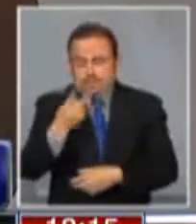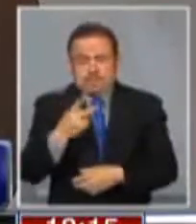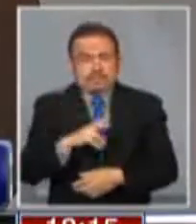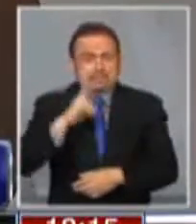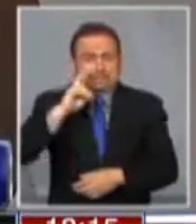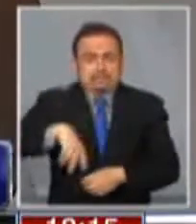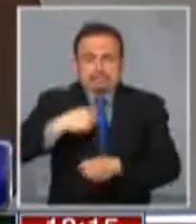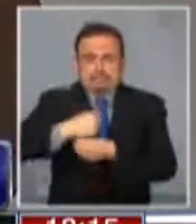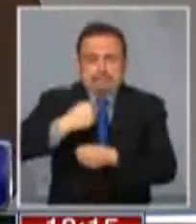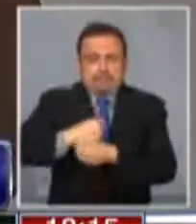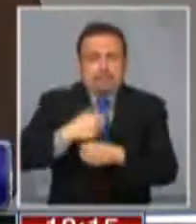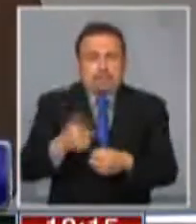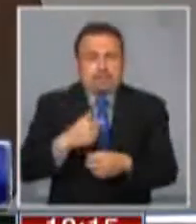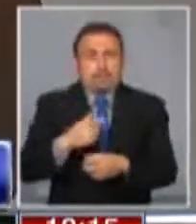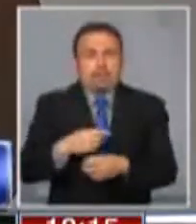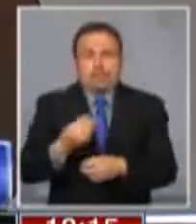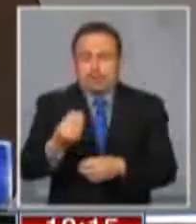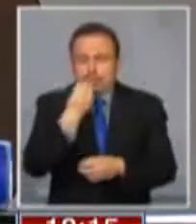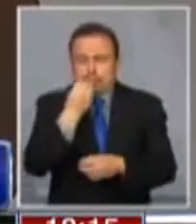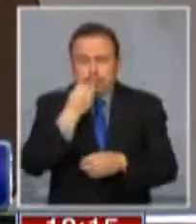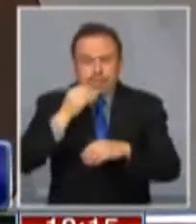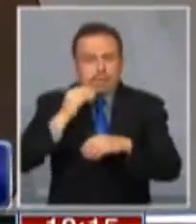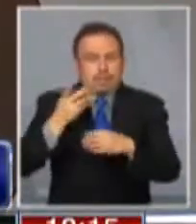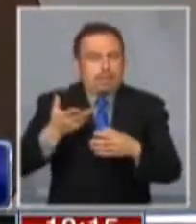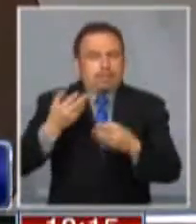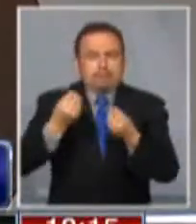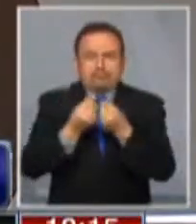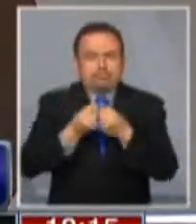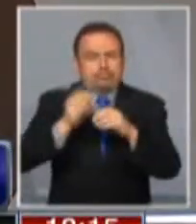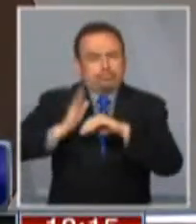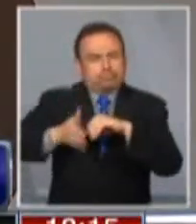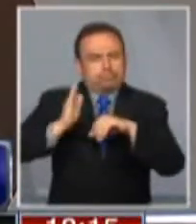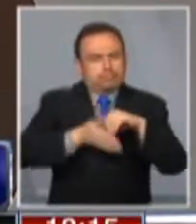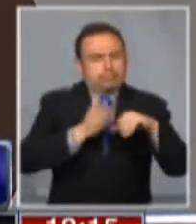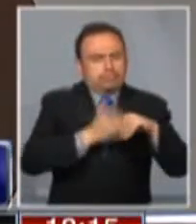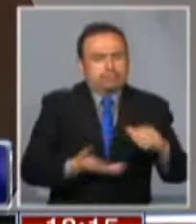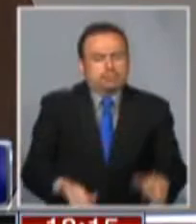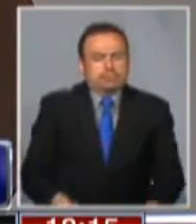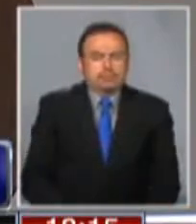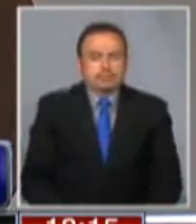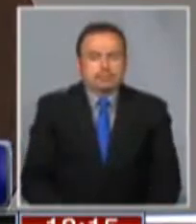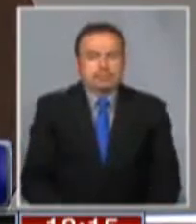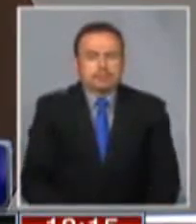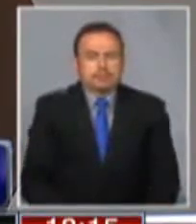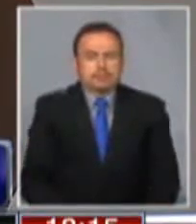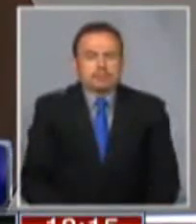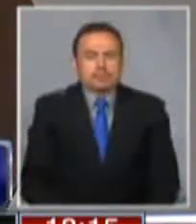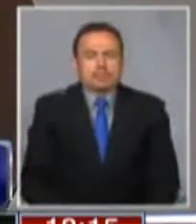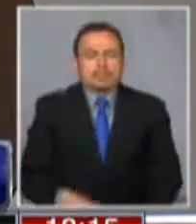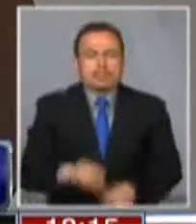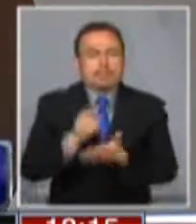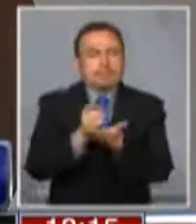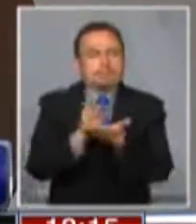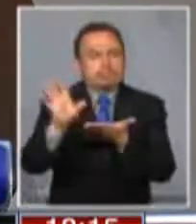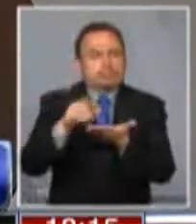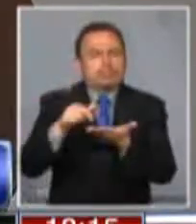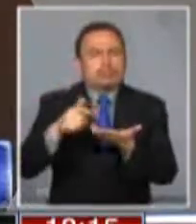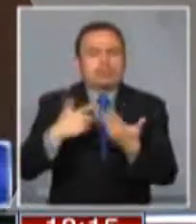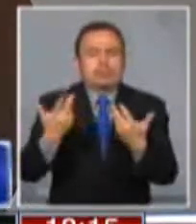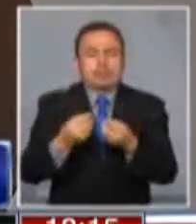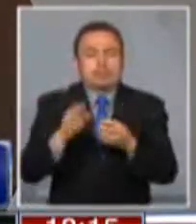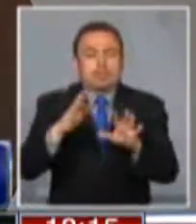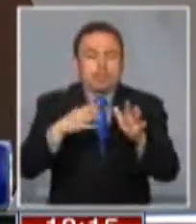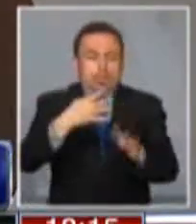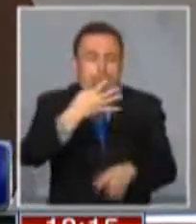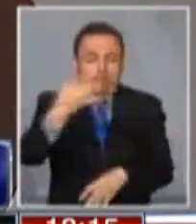también en el sector gastronómico se han generado estos desempleos. Si estamos hablando del orden de 400 locales que han sido afectados por